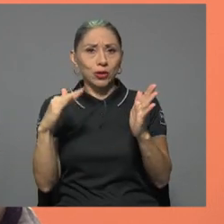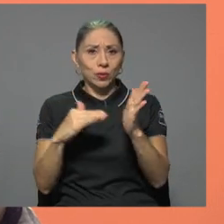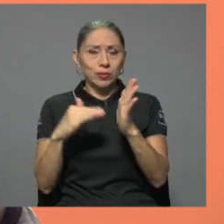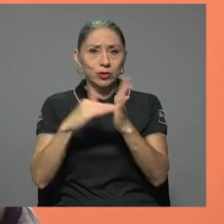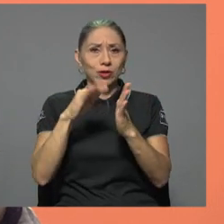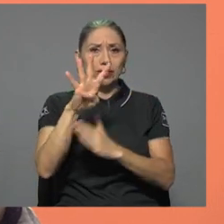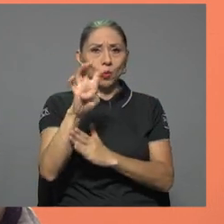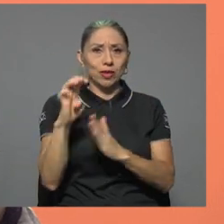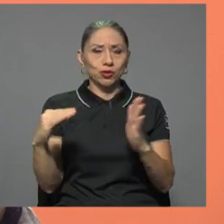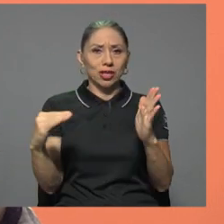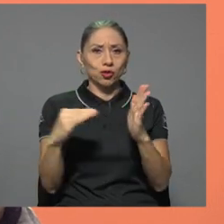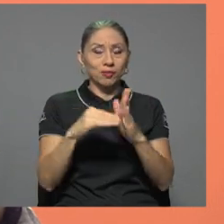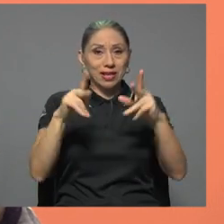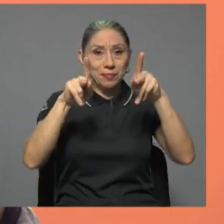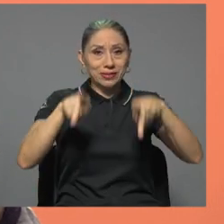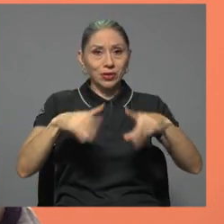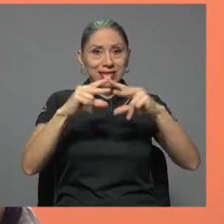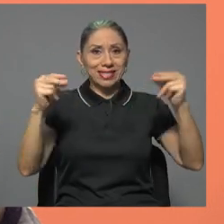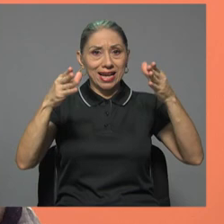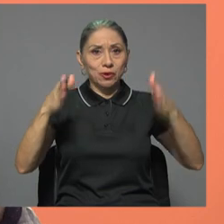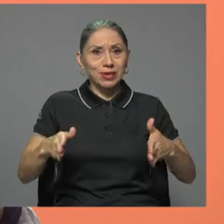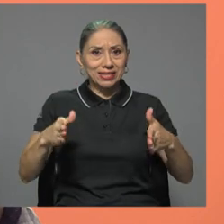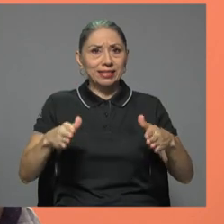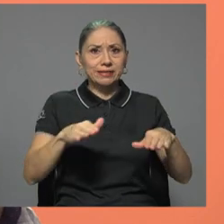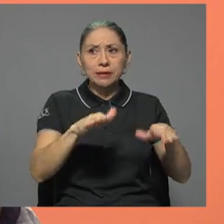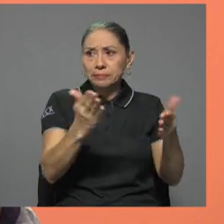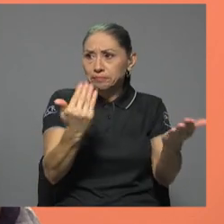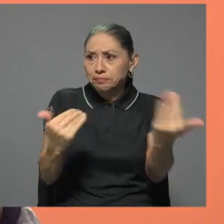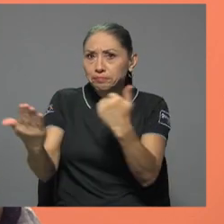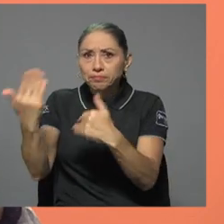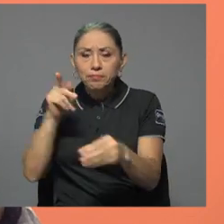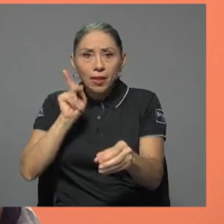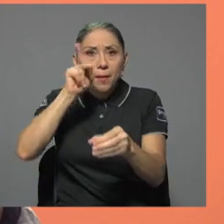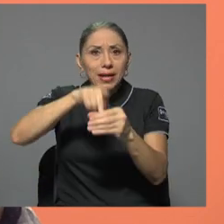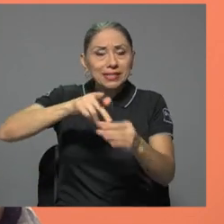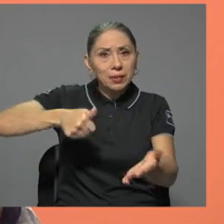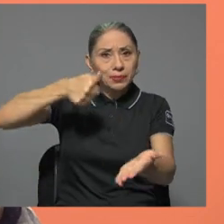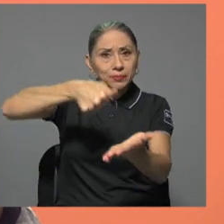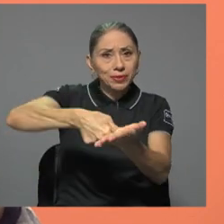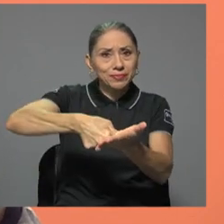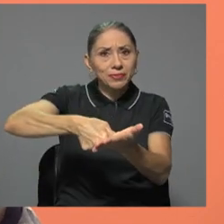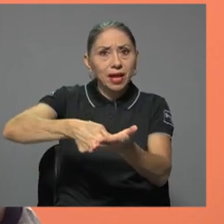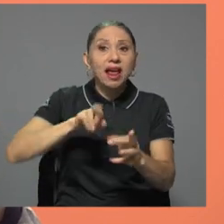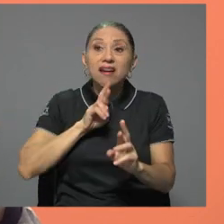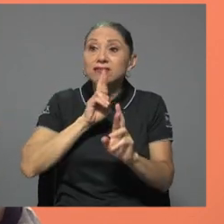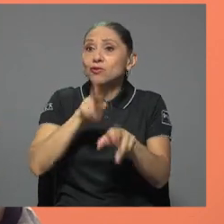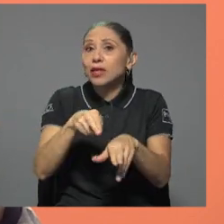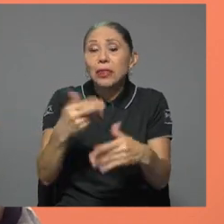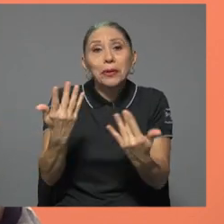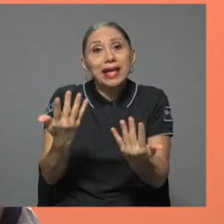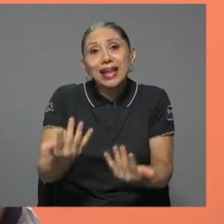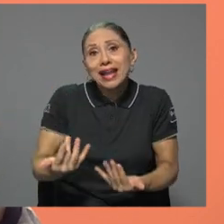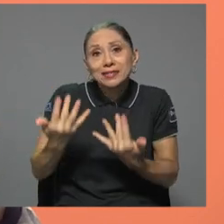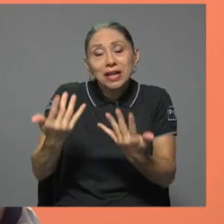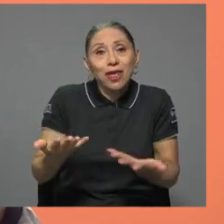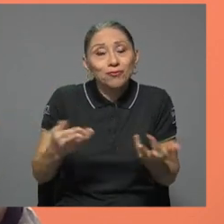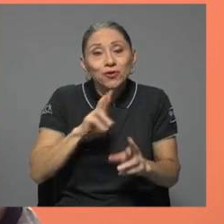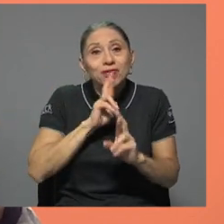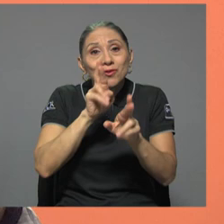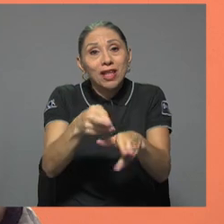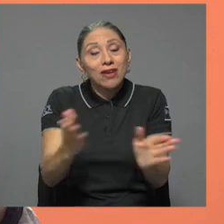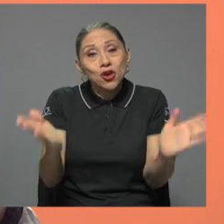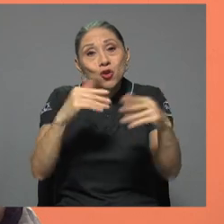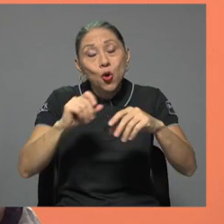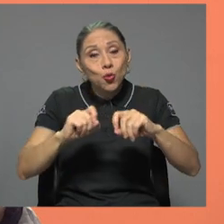y nicaragua se estaban convocados a participar de estas elecciones en las que al final el resultado puede ser el esperado un resultado en el que